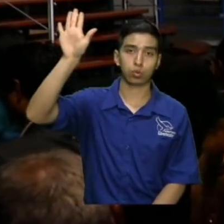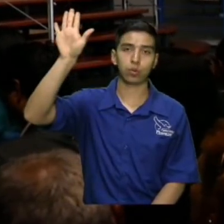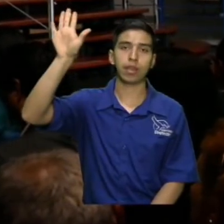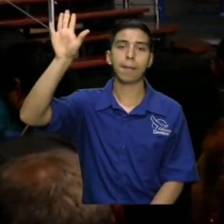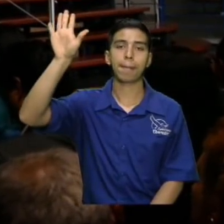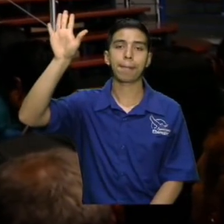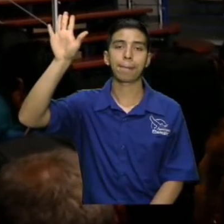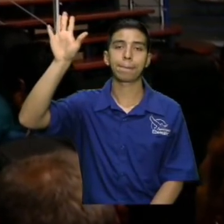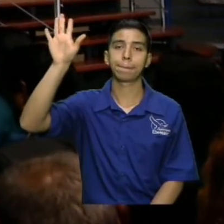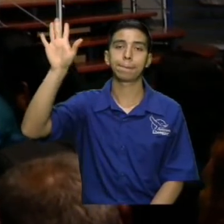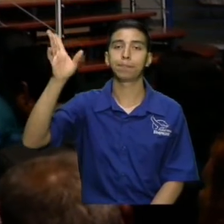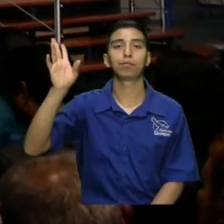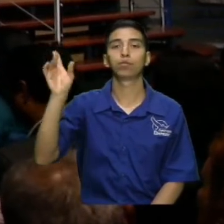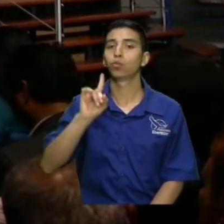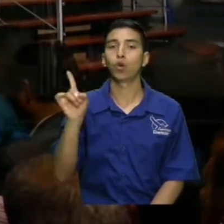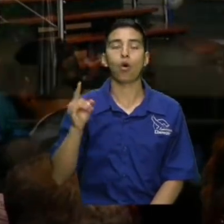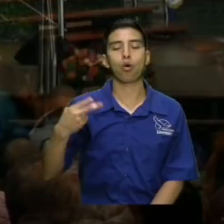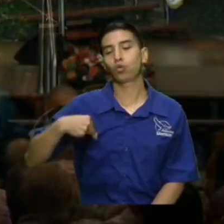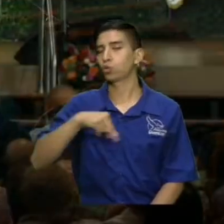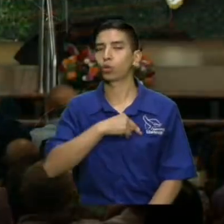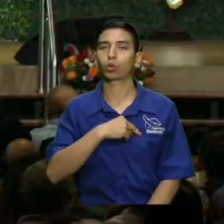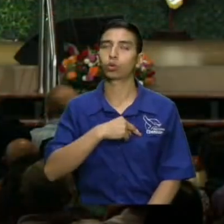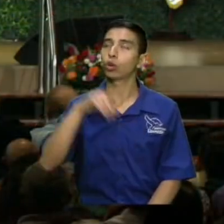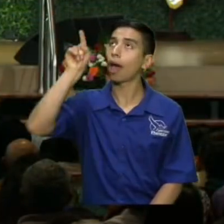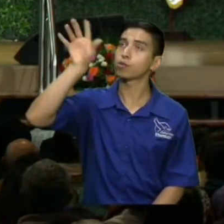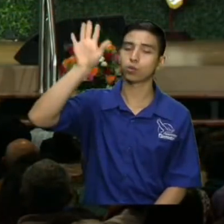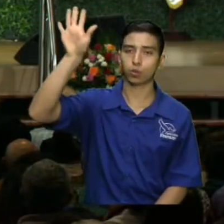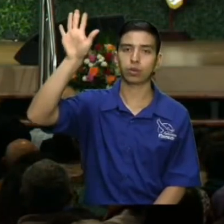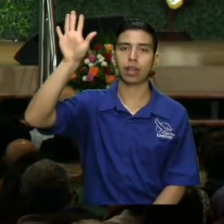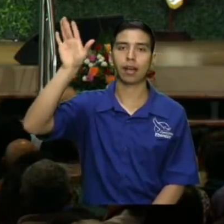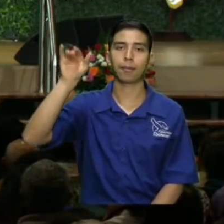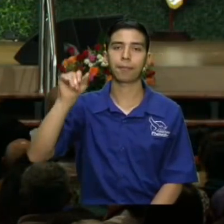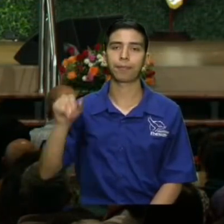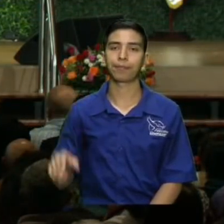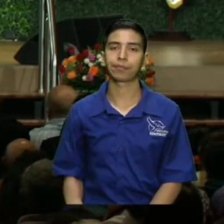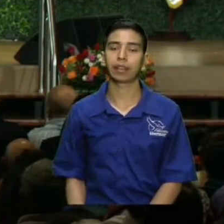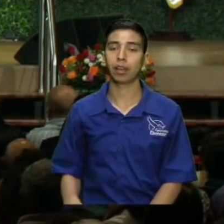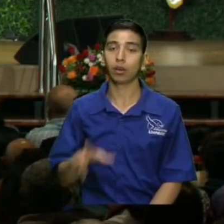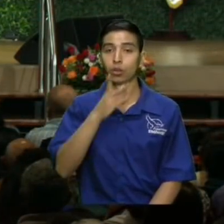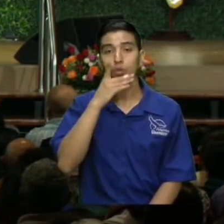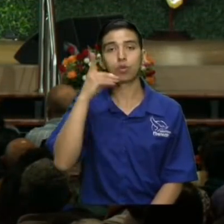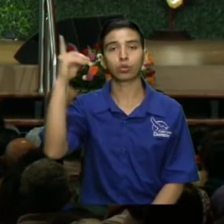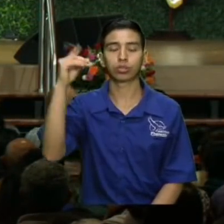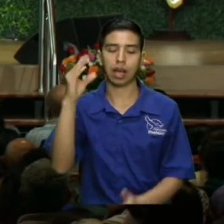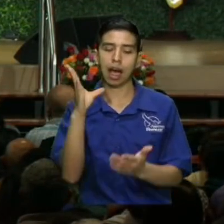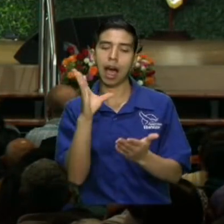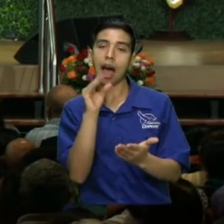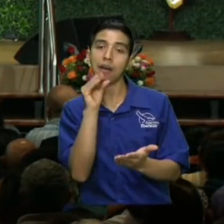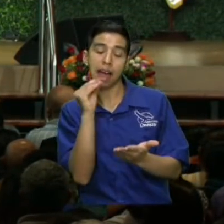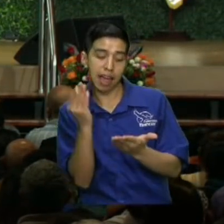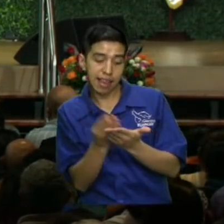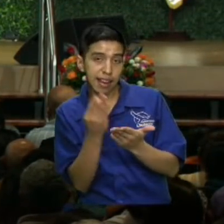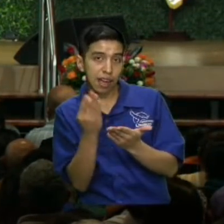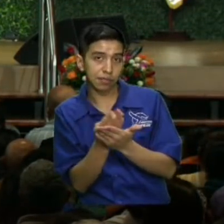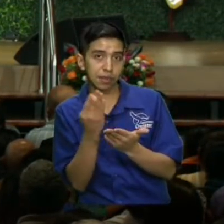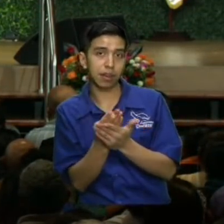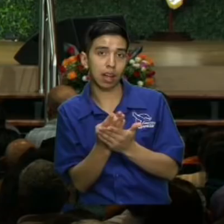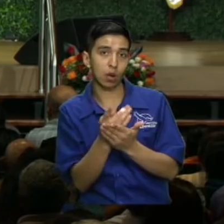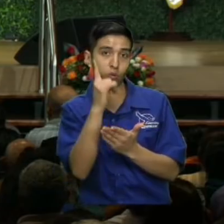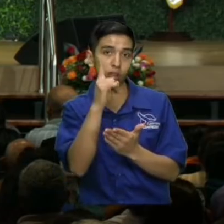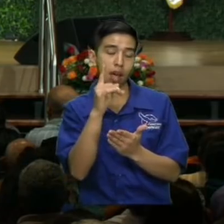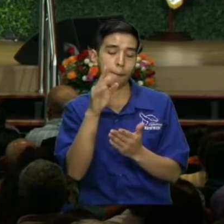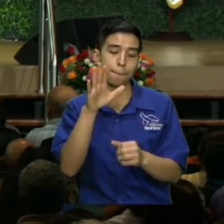Ahora, aquí él habla del pacto eterno. Fíjese qué tremendo. Le dice el